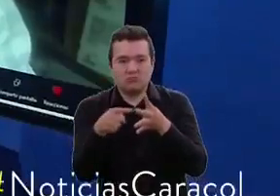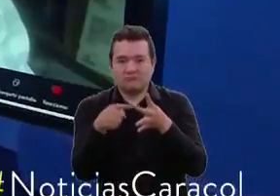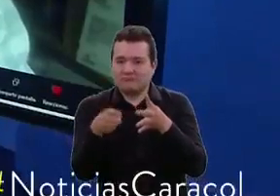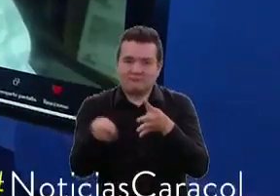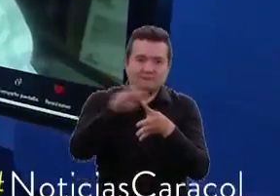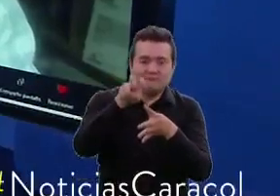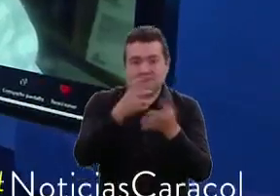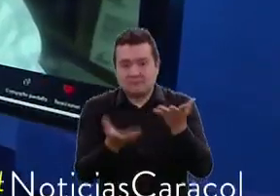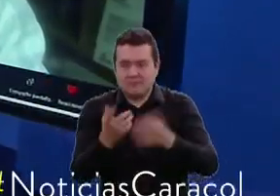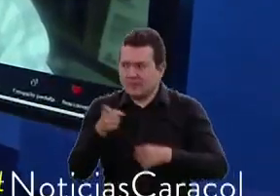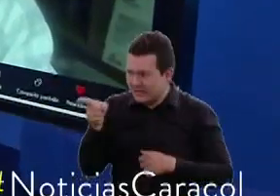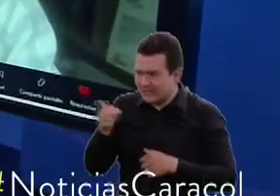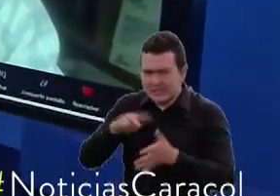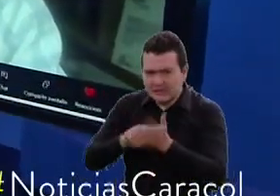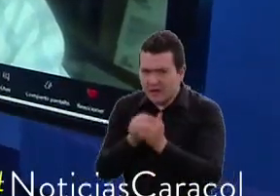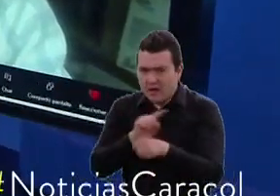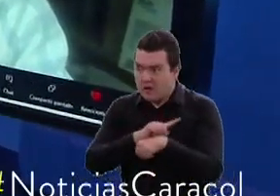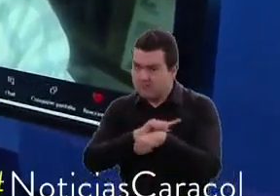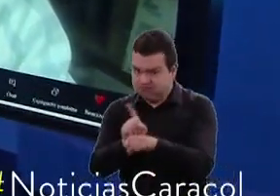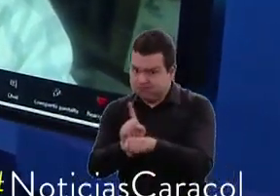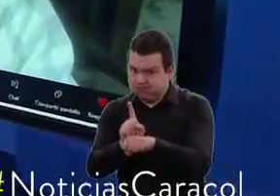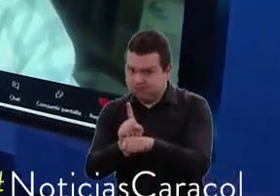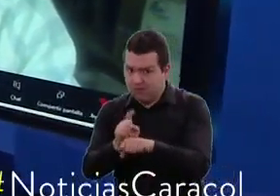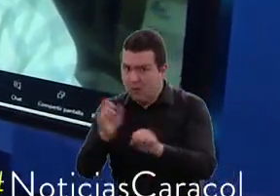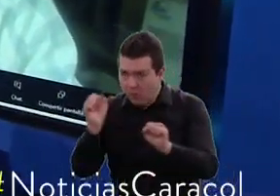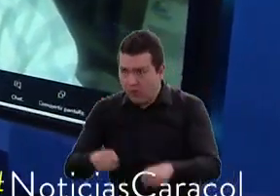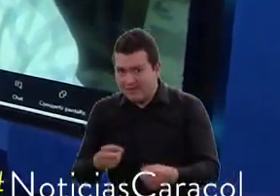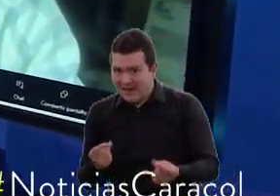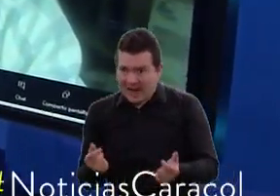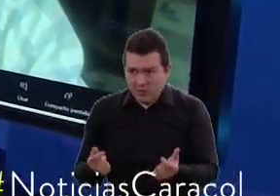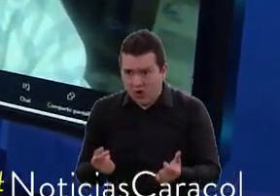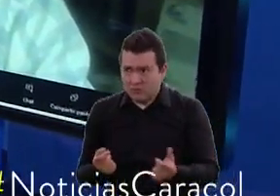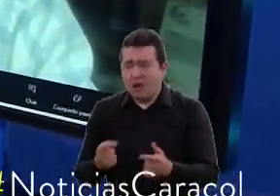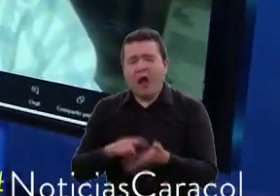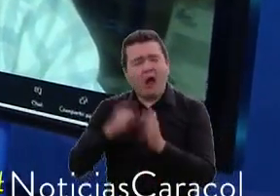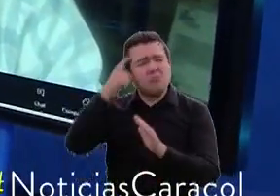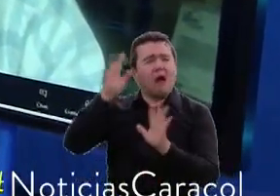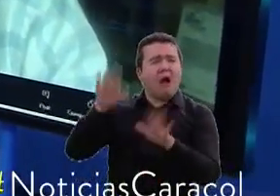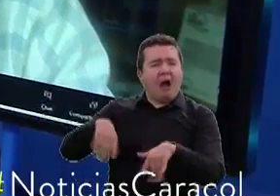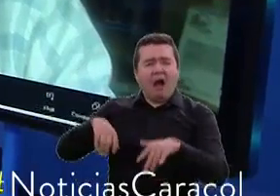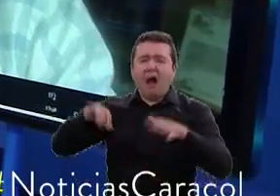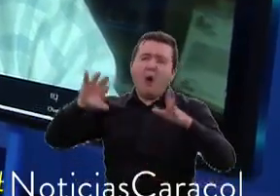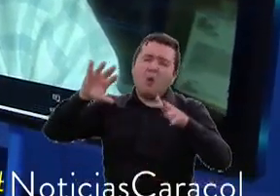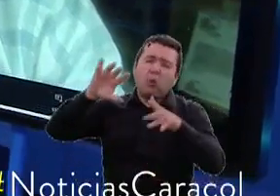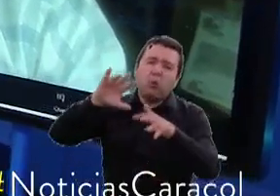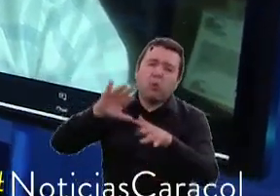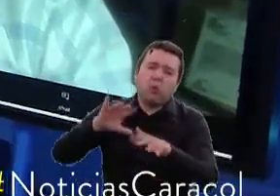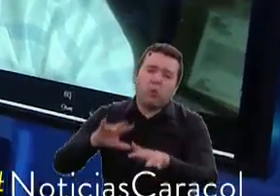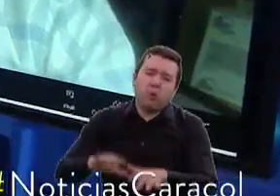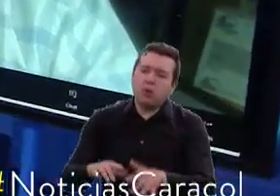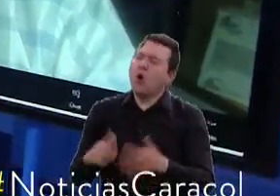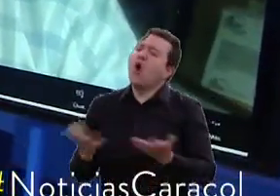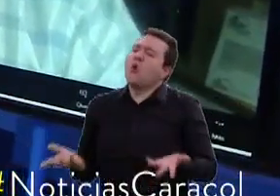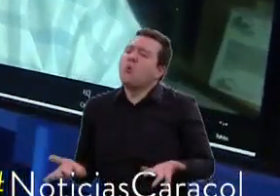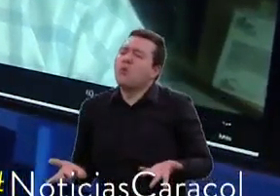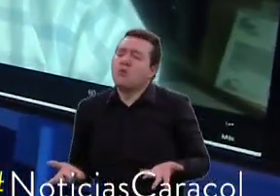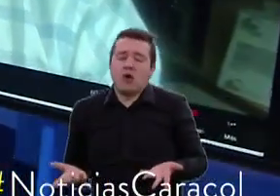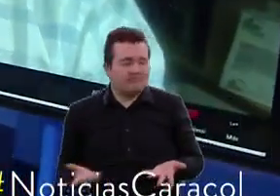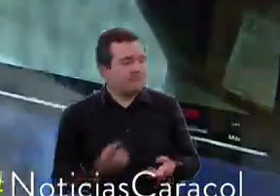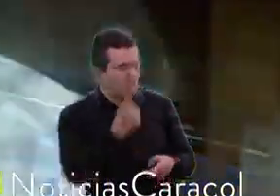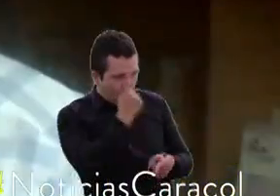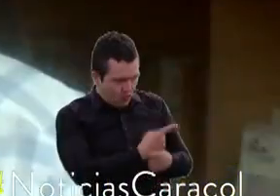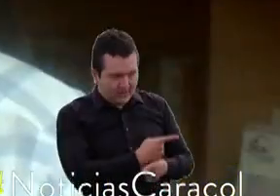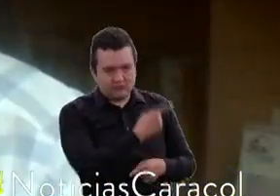es inminente la velocidad que podría tomar. No hay espacio a pensar que podría perder fuerza, ¿o sí? Correcto, por ahora esa